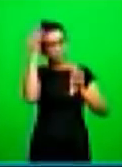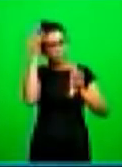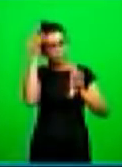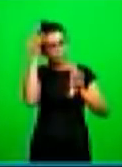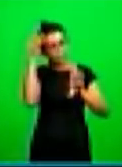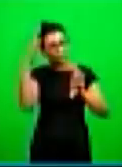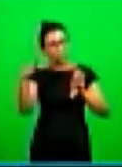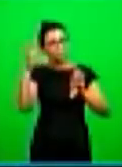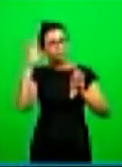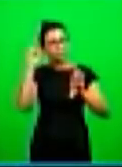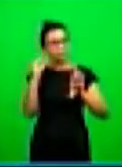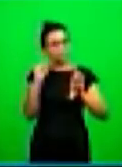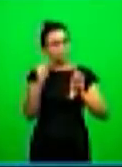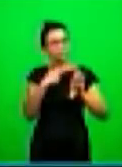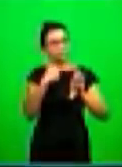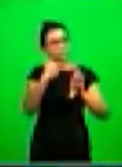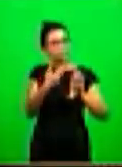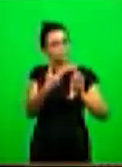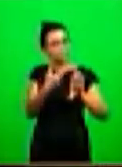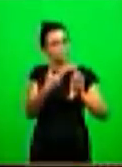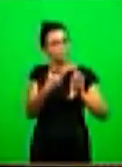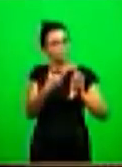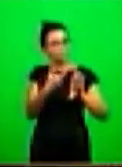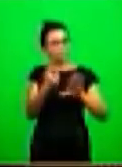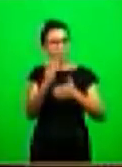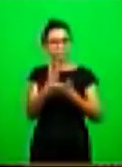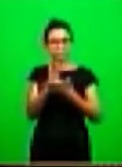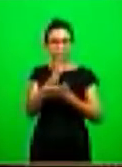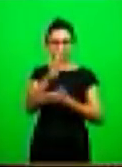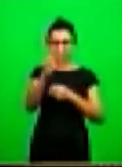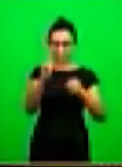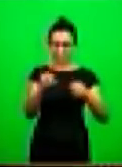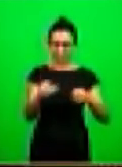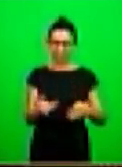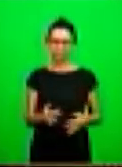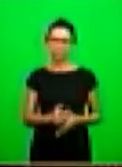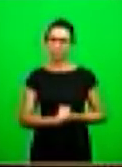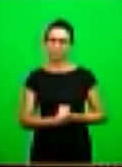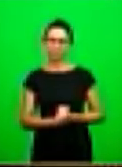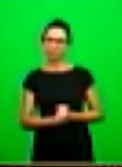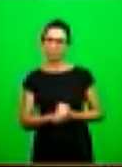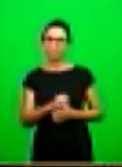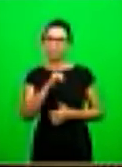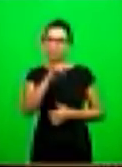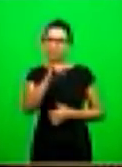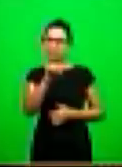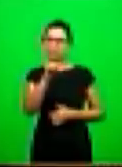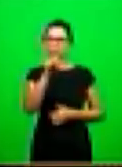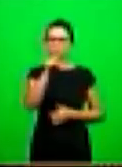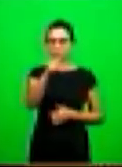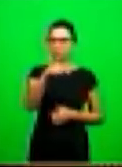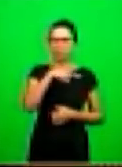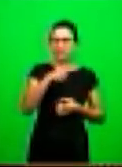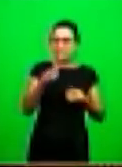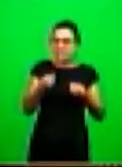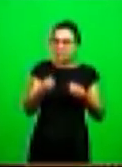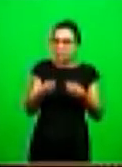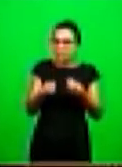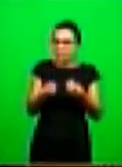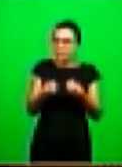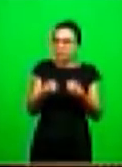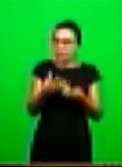voz. Mis hermanos, yo quiero parar aquí. La palabra de Dios, si alguno oye mi voz, la voz de